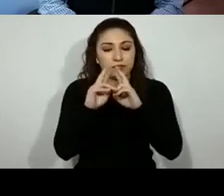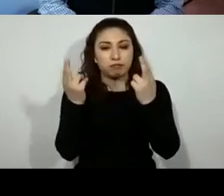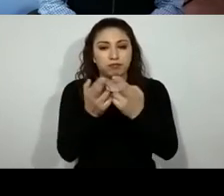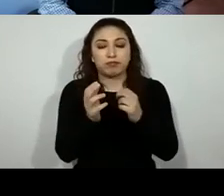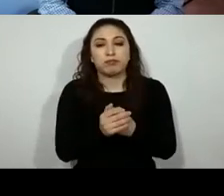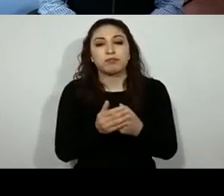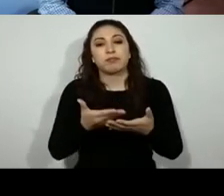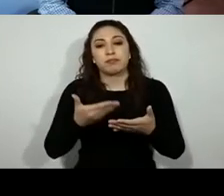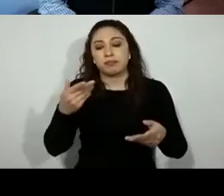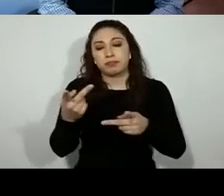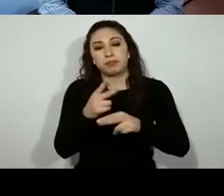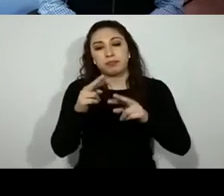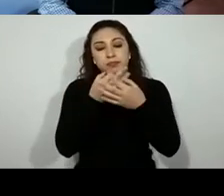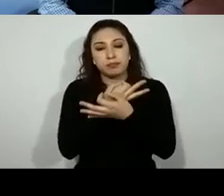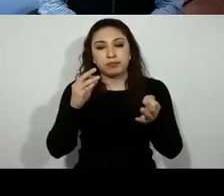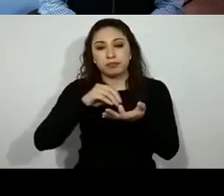con